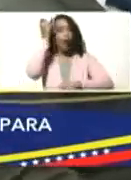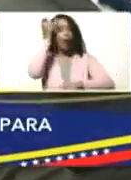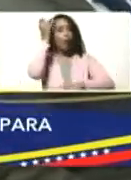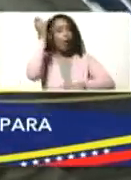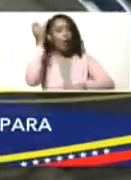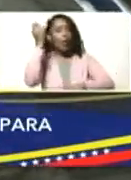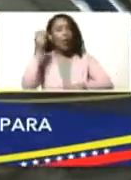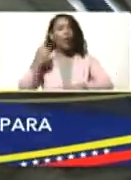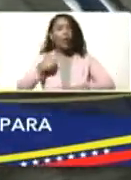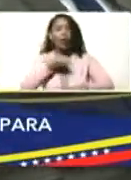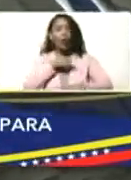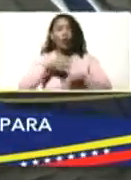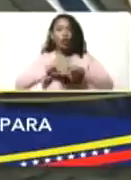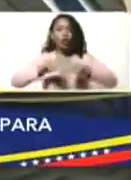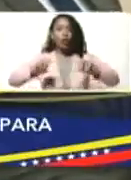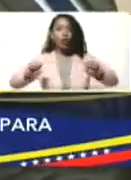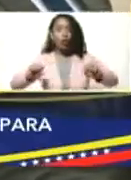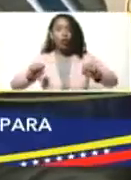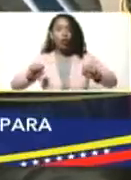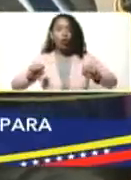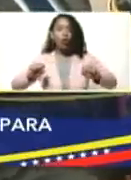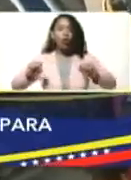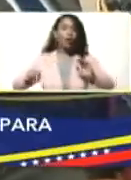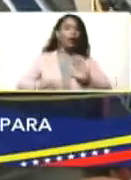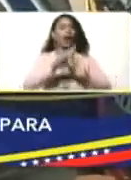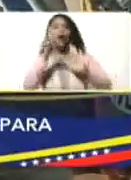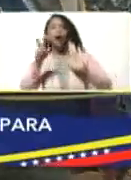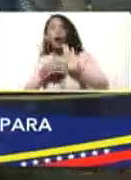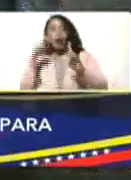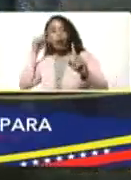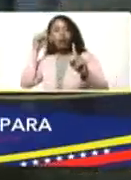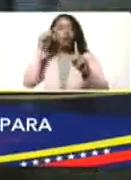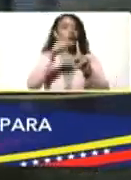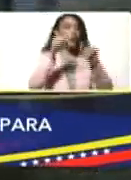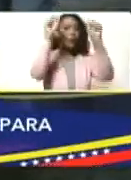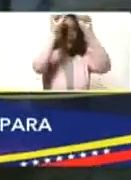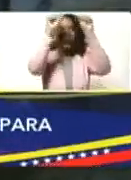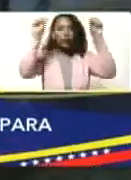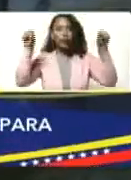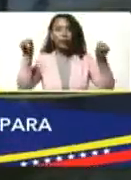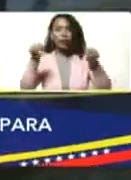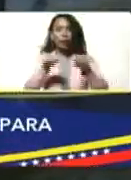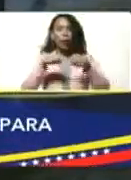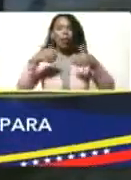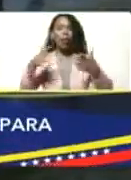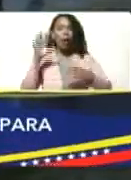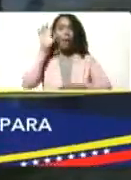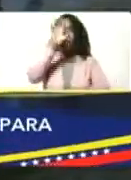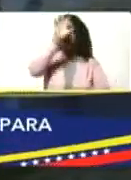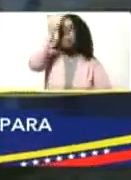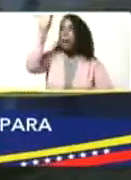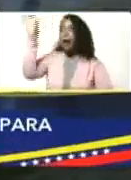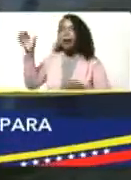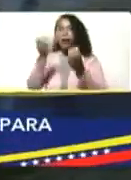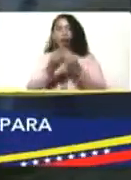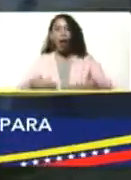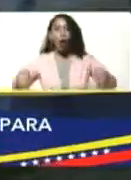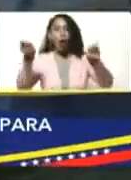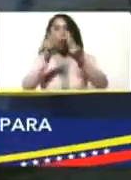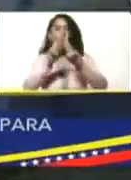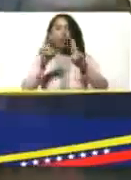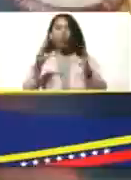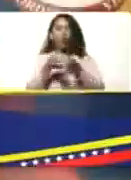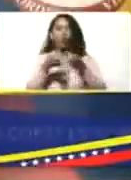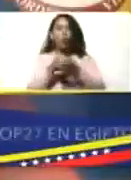nuestro continente y en general hacia el sistema de Naciones Unidas. Tenemos un